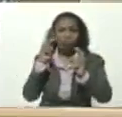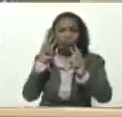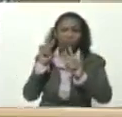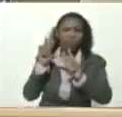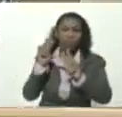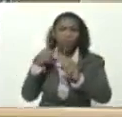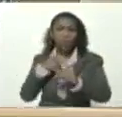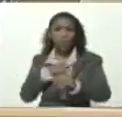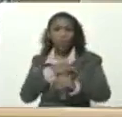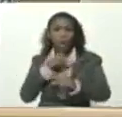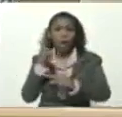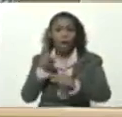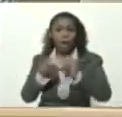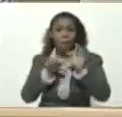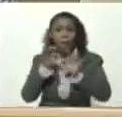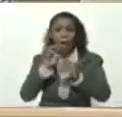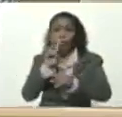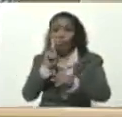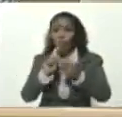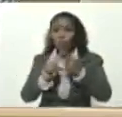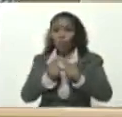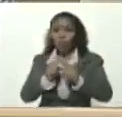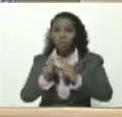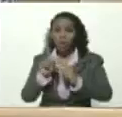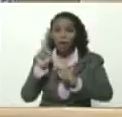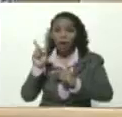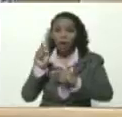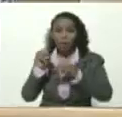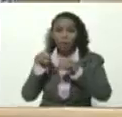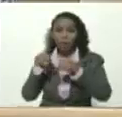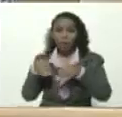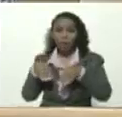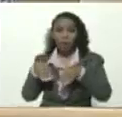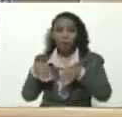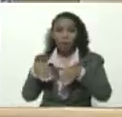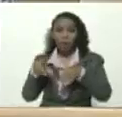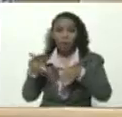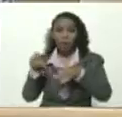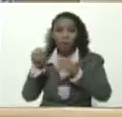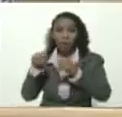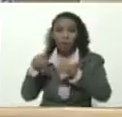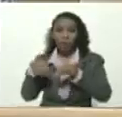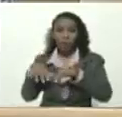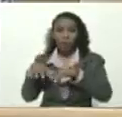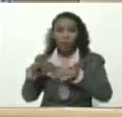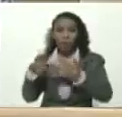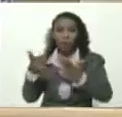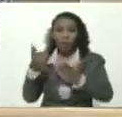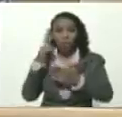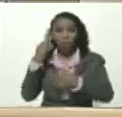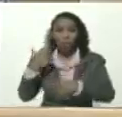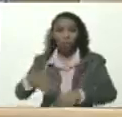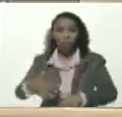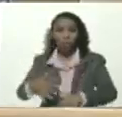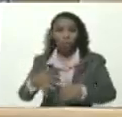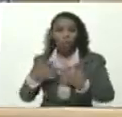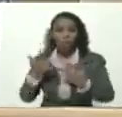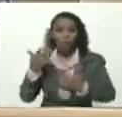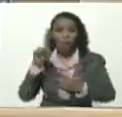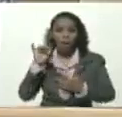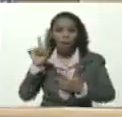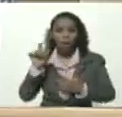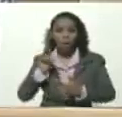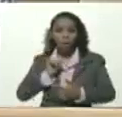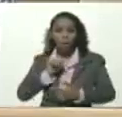Nosotros, ahí hay que explicar dos cosas. Primero, la renuncia. La renuncia es un derecho que tiene